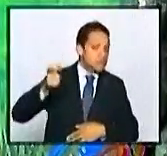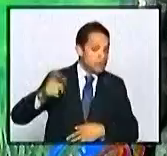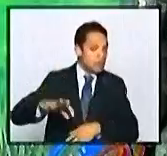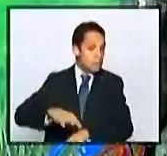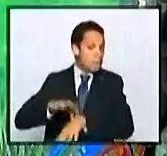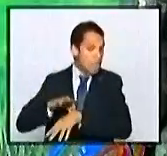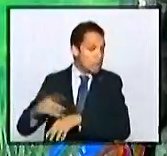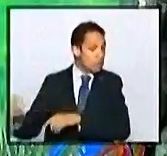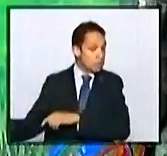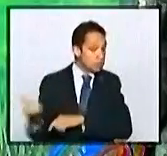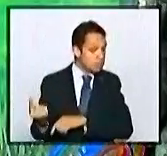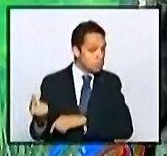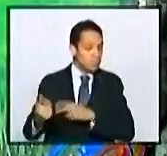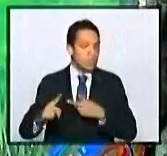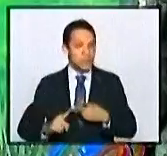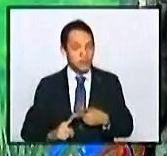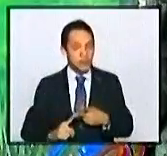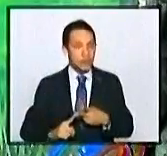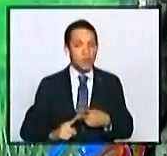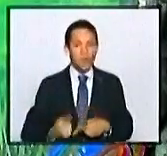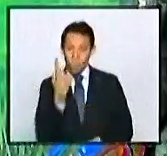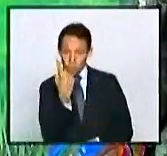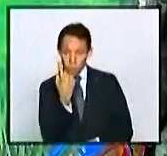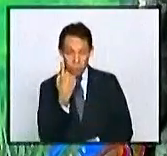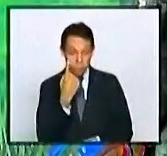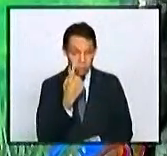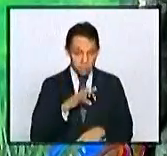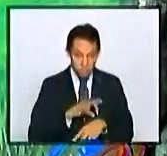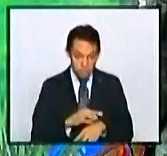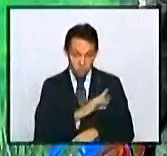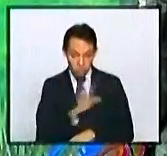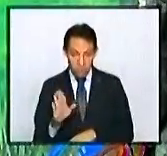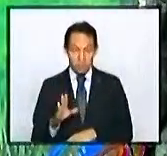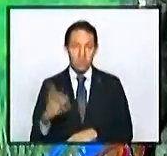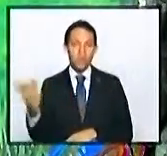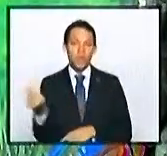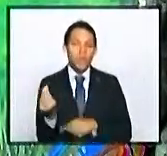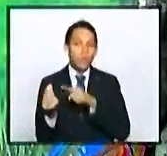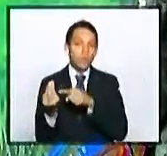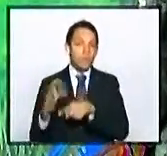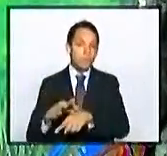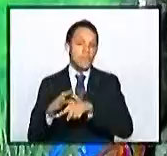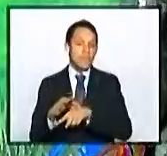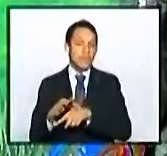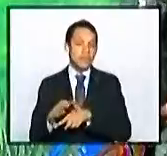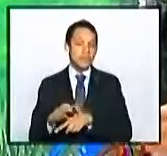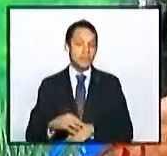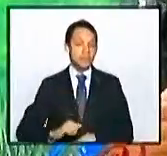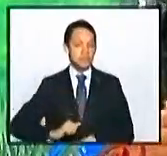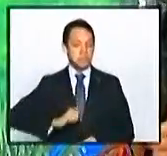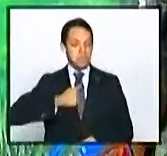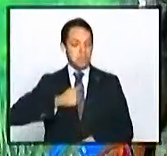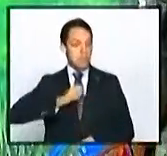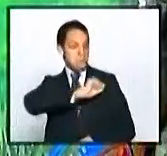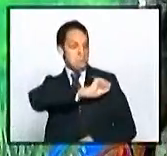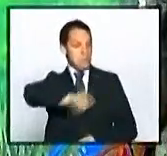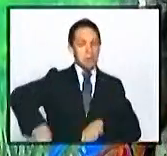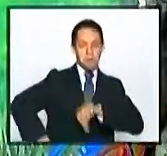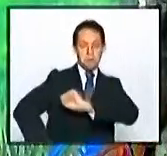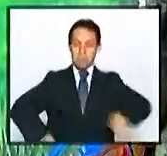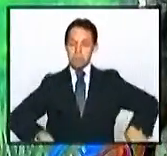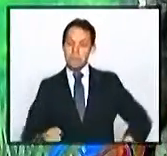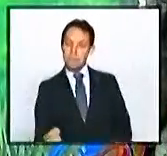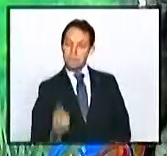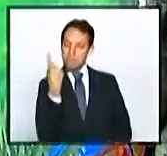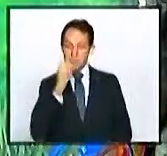terapeuta. Por eso una sola golondrina no hace verano, hay que tener equipo. El egoísmo médico es lo que ha impedido que el paciente salga